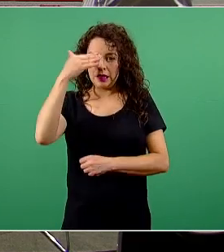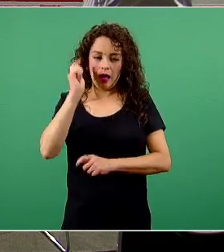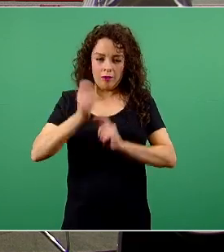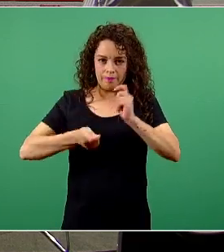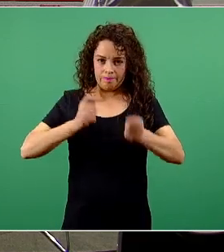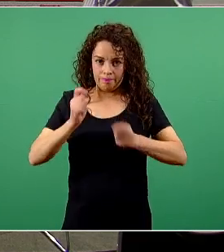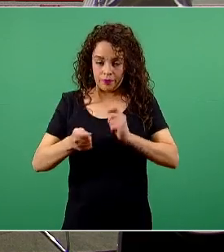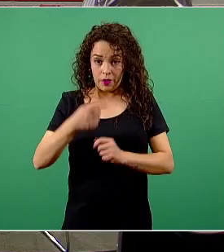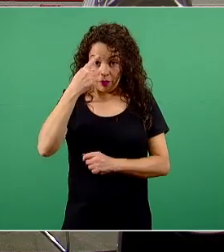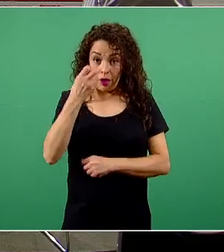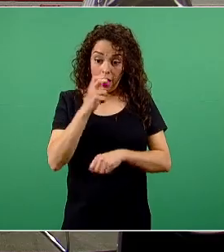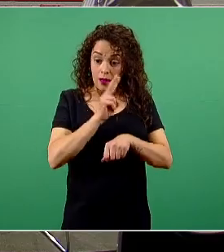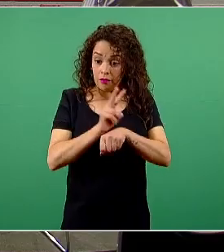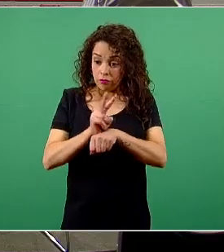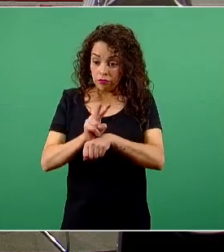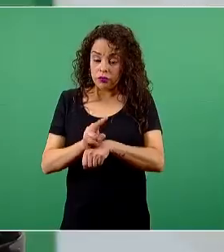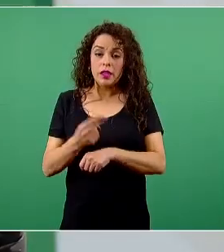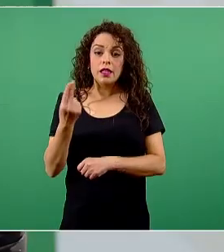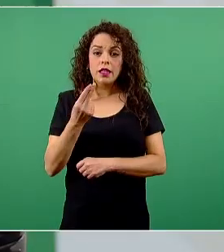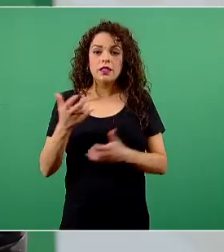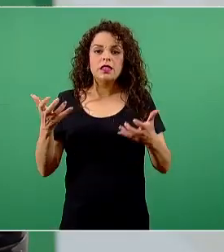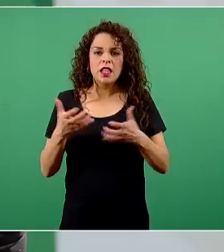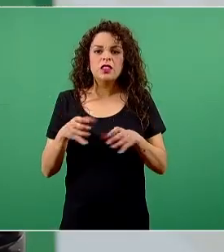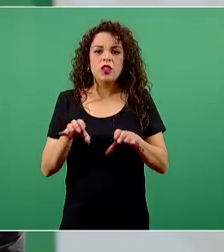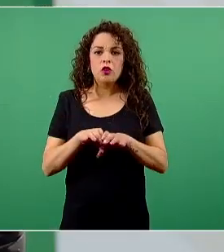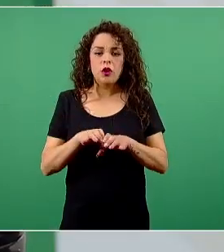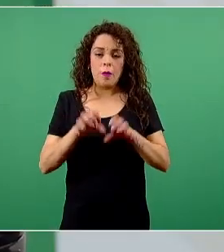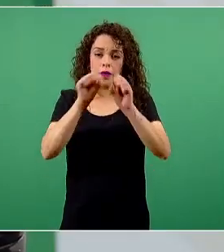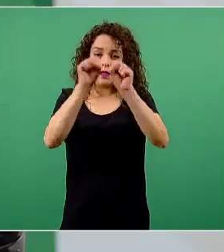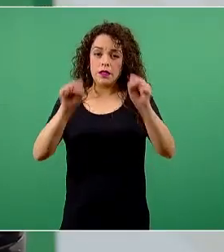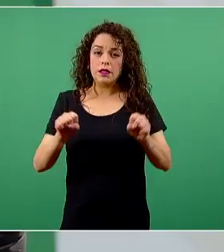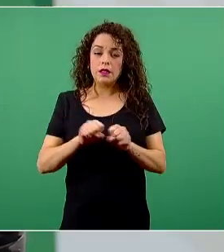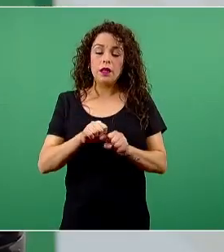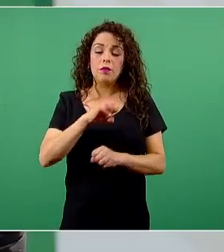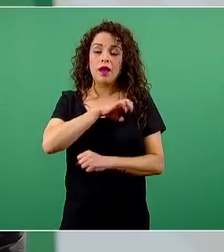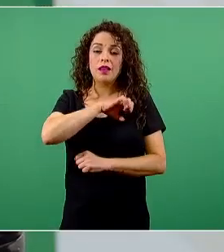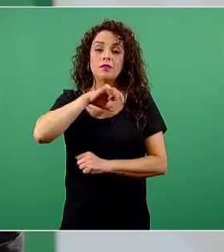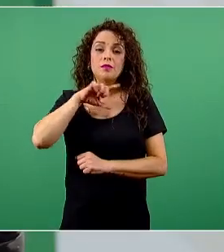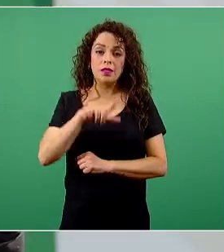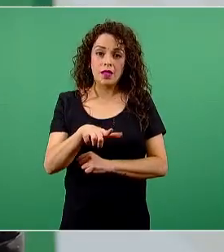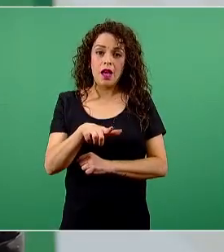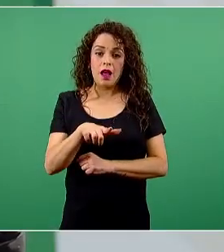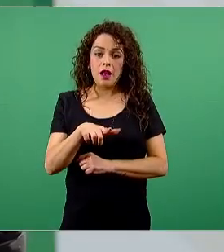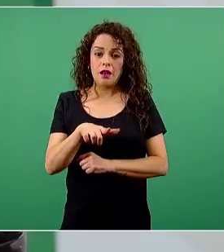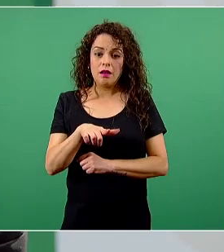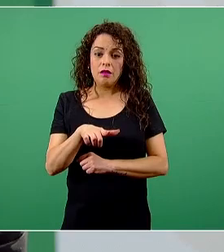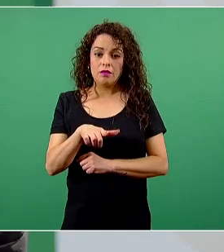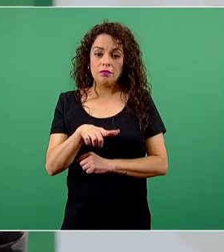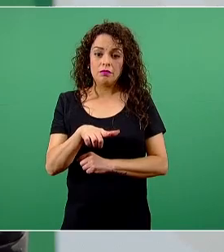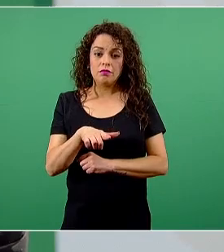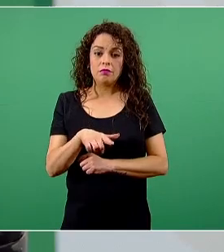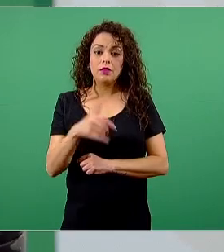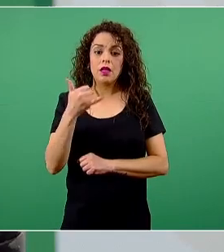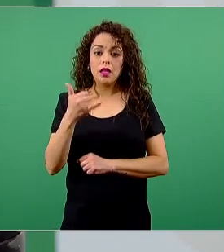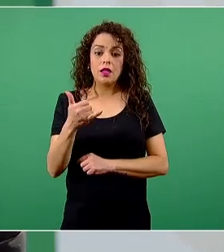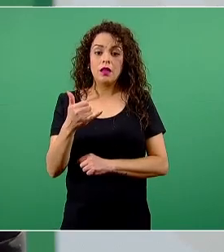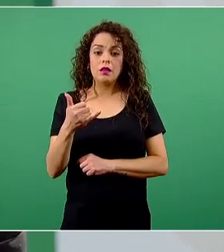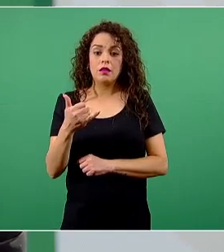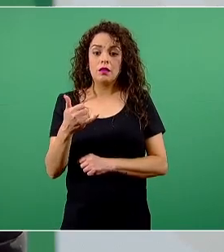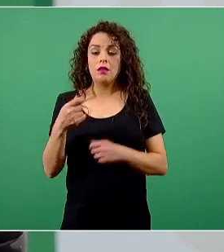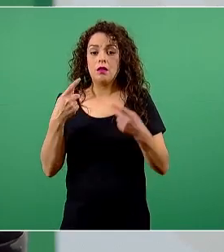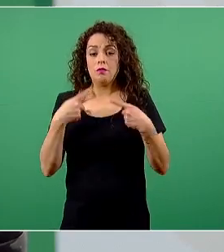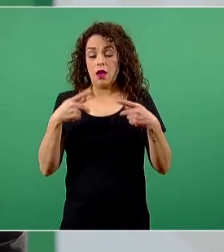cabo esta vigilancia se necesitan de sistemas especializados y obviamente de capital humano también